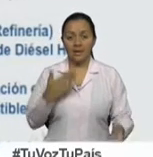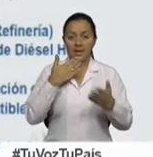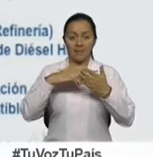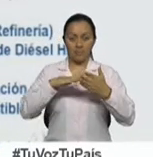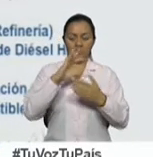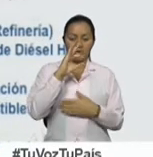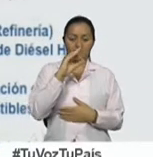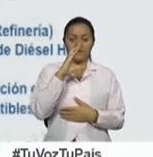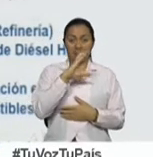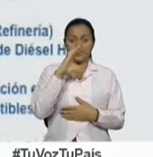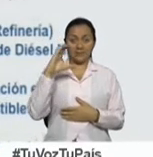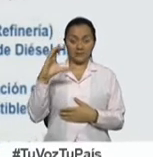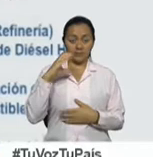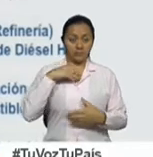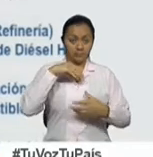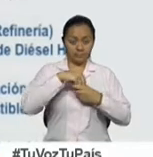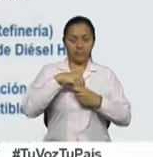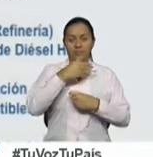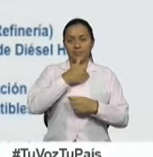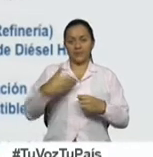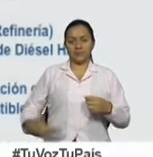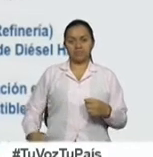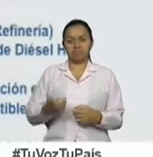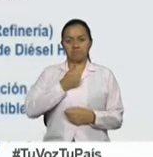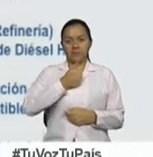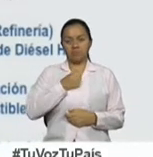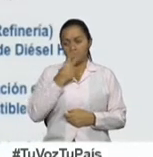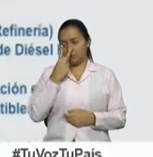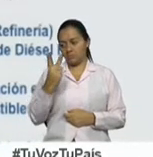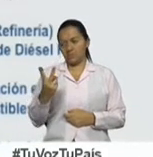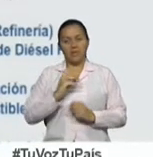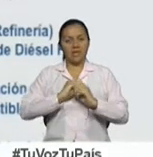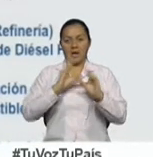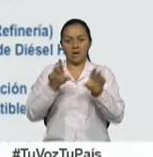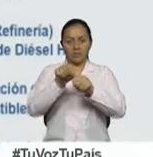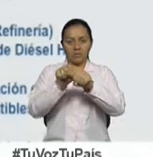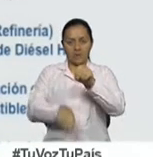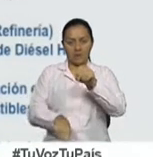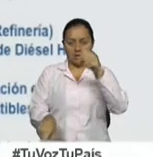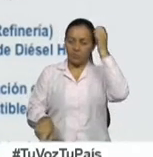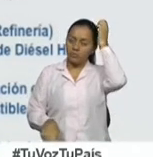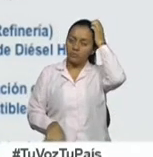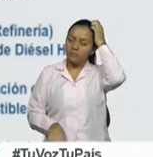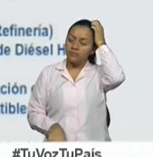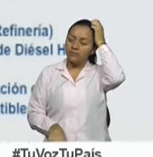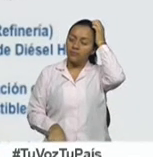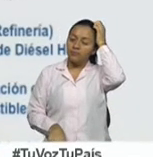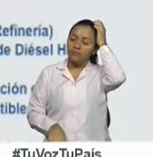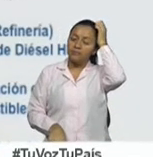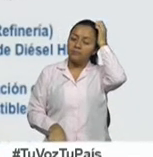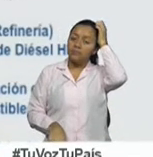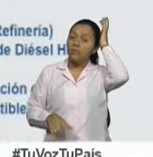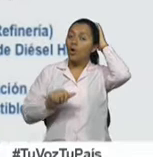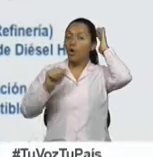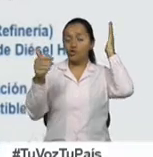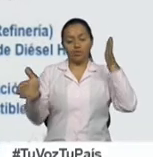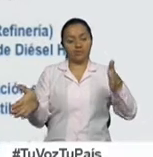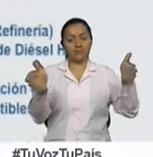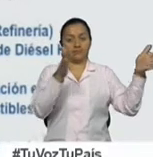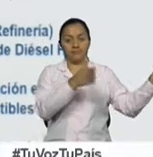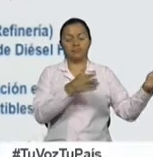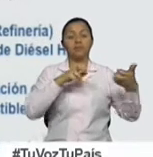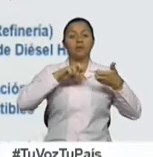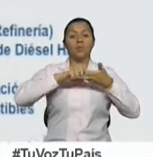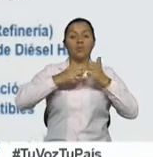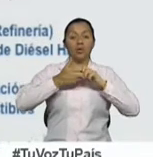FCC, que con el recorrido del señor presidente la miramos, tenemos problemas serios ahí. Tenemos problemas